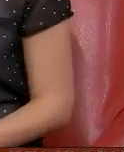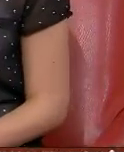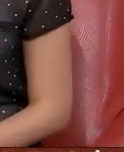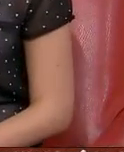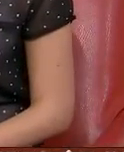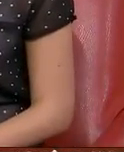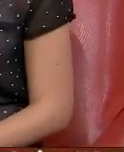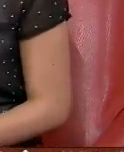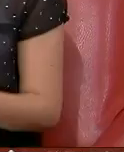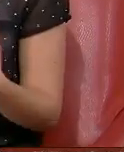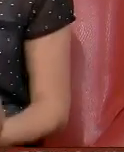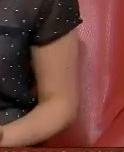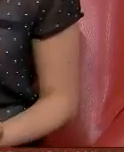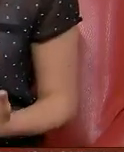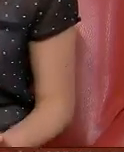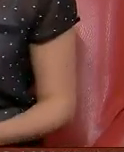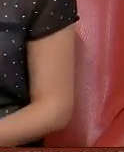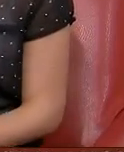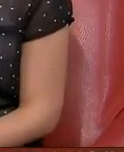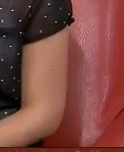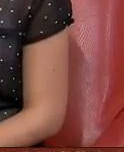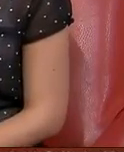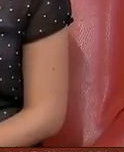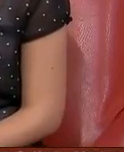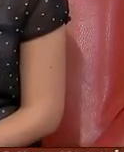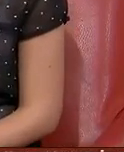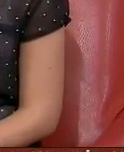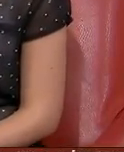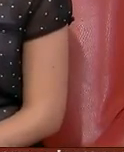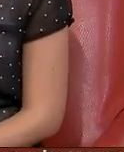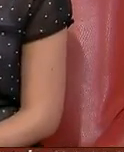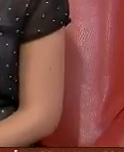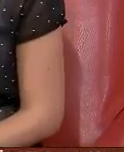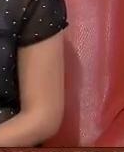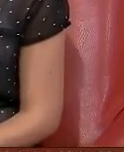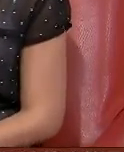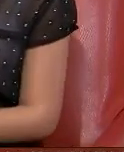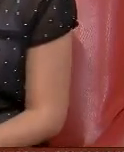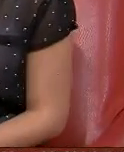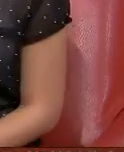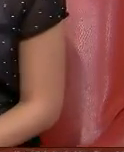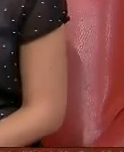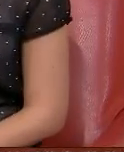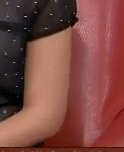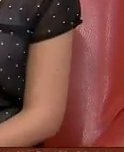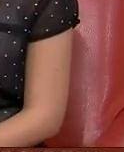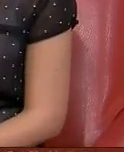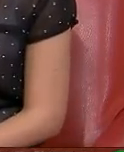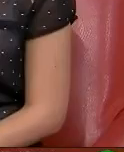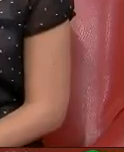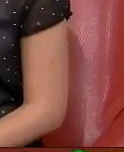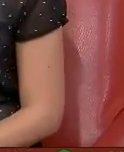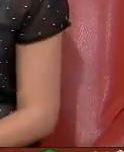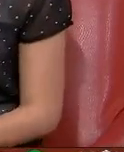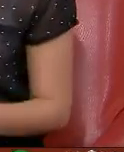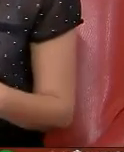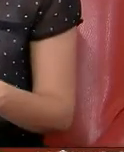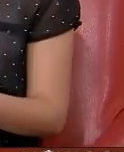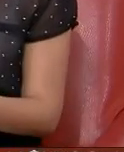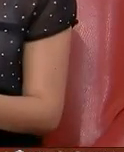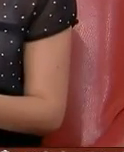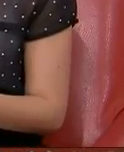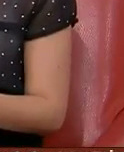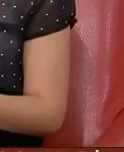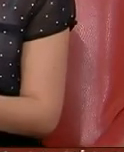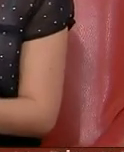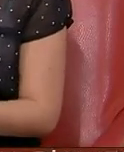informar sobre, por supuesto, los proyectos que están haciendo nuestros jóvenes, nuestro talento mexicano. Ahora,